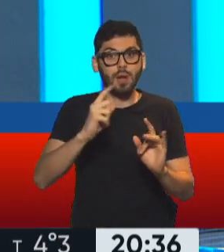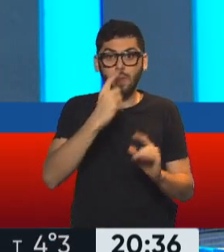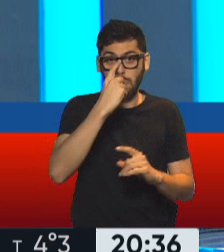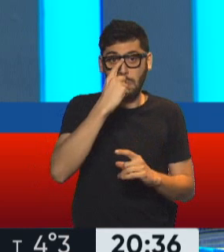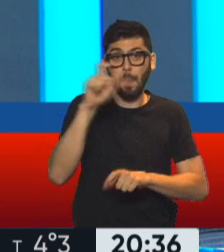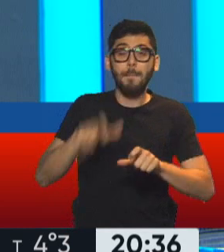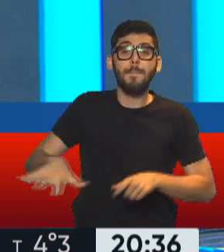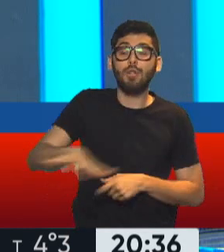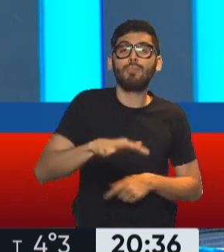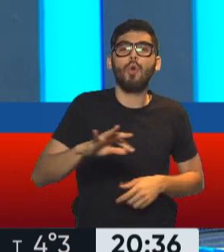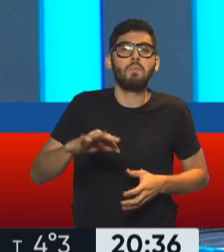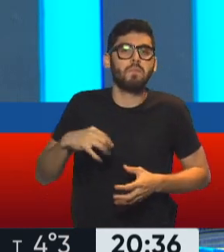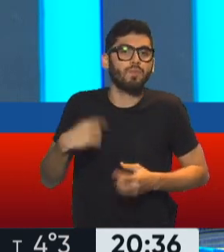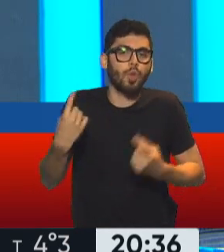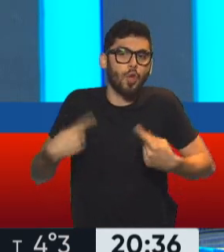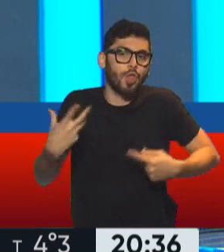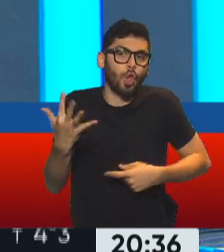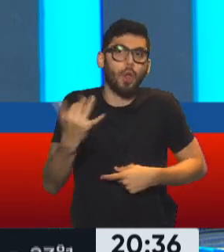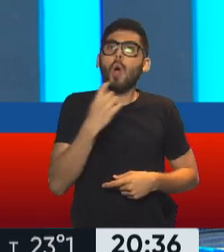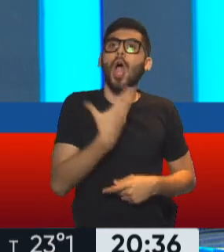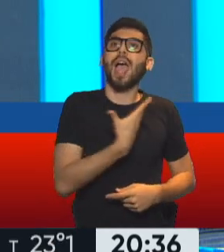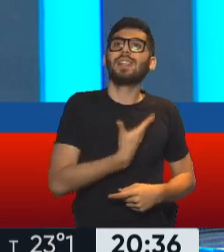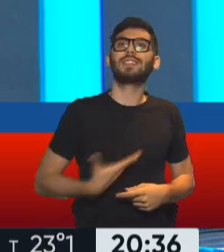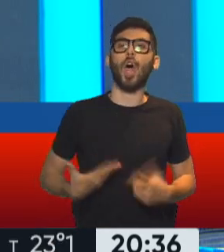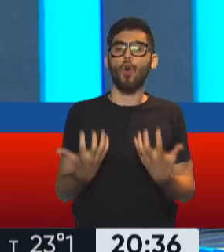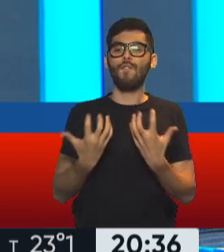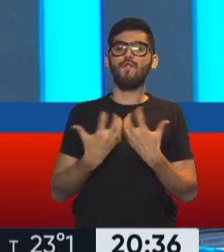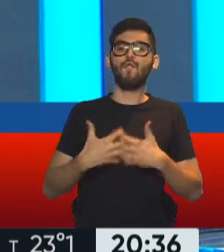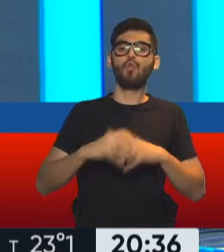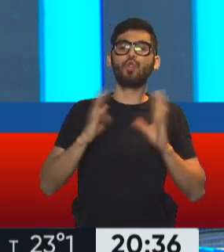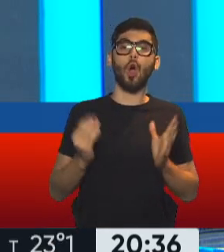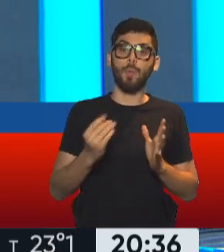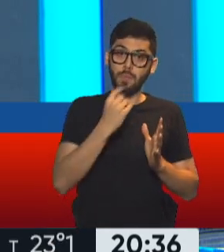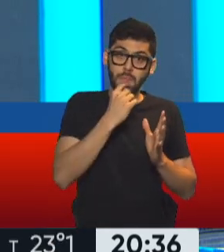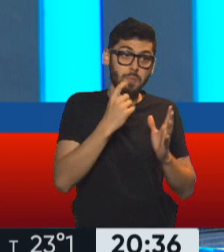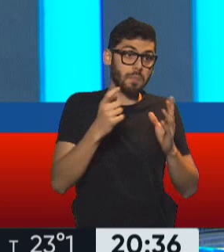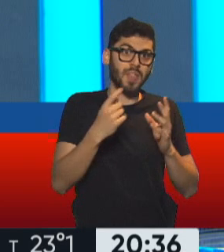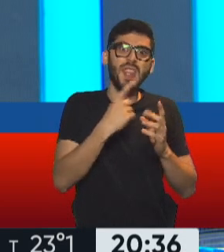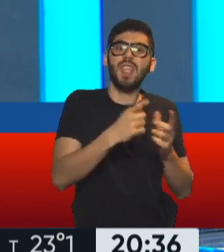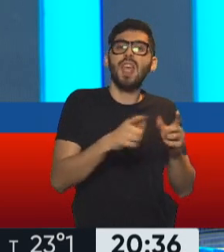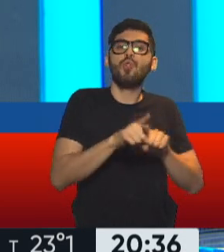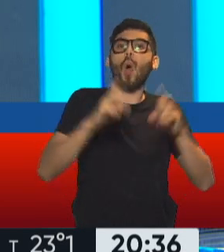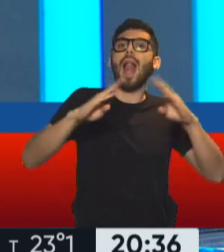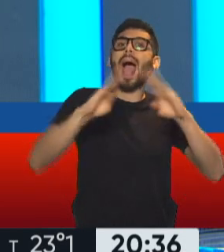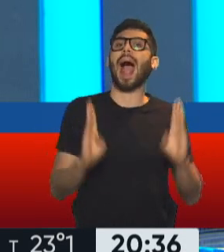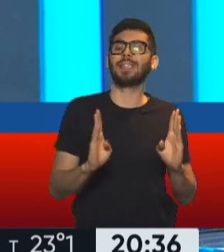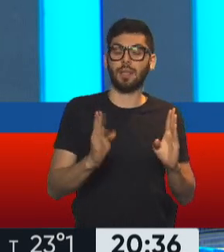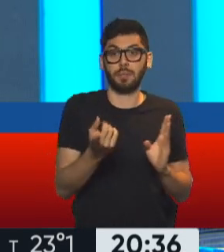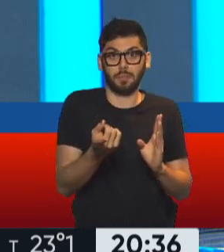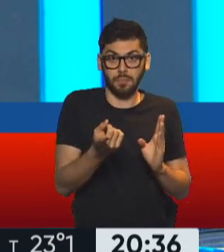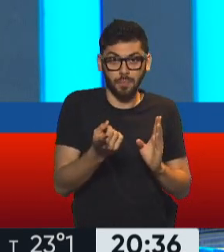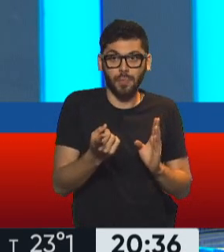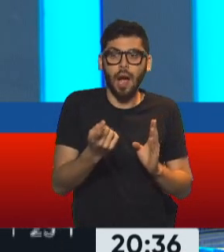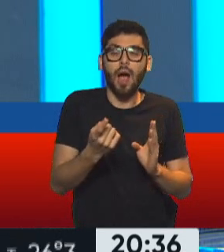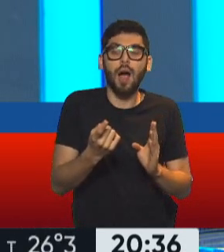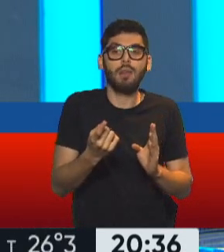de las personas. Digo, esto de entender cómo funciona el Estado, que es cómo funciona una casa. Y después, de entender qué parte es cierta y qué parte es